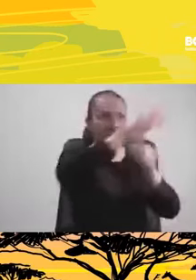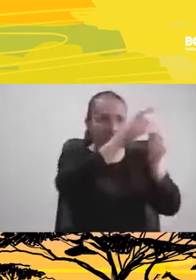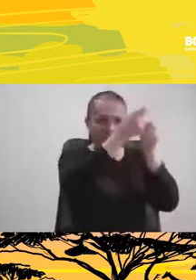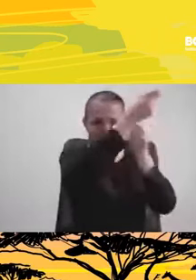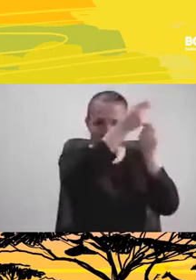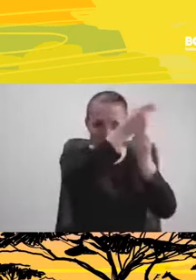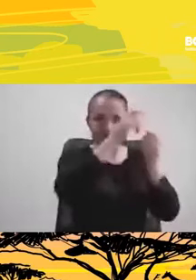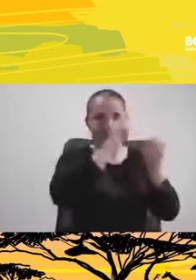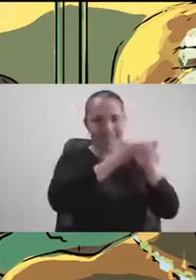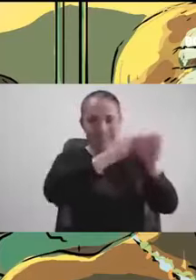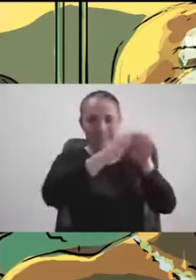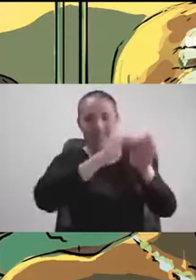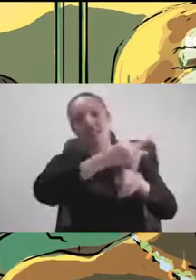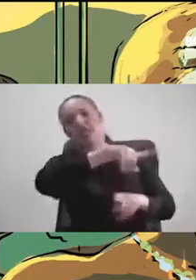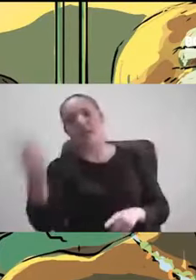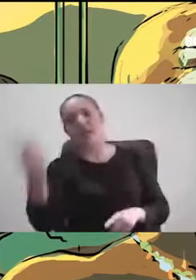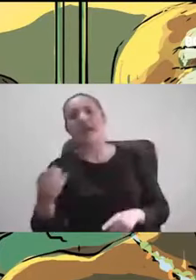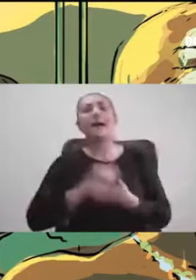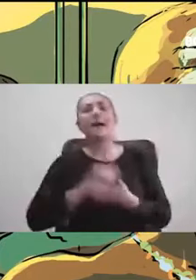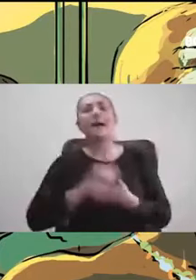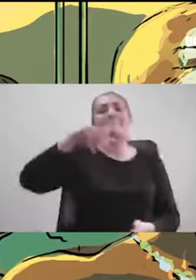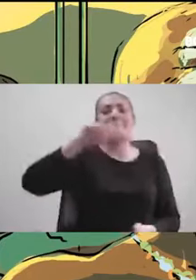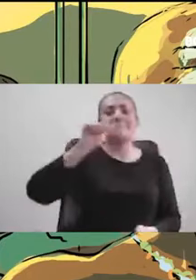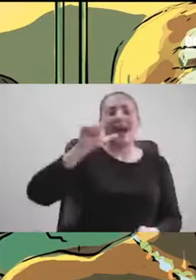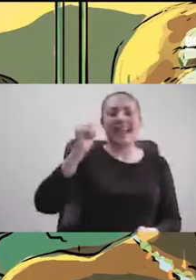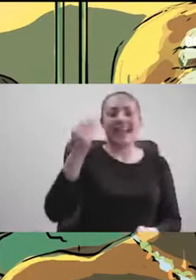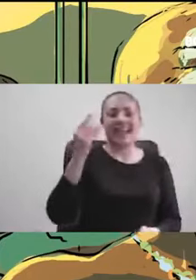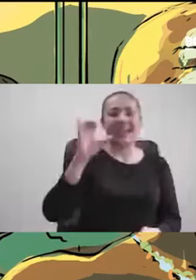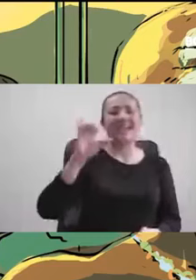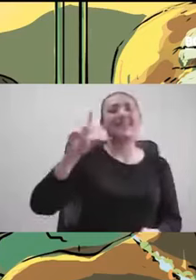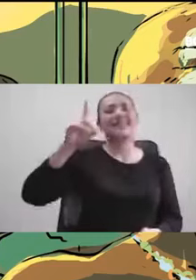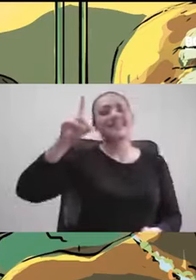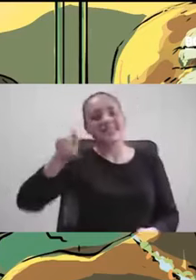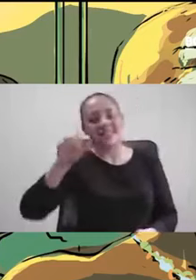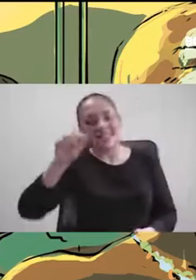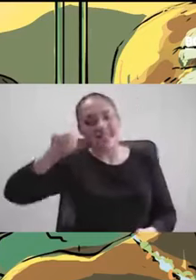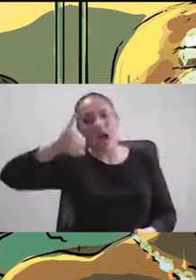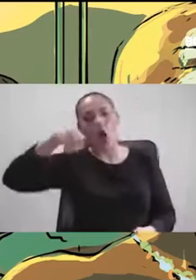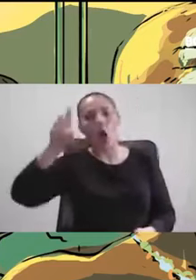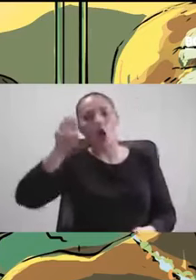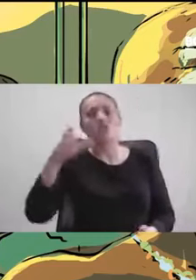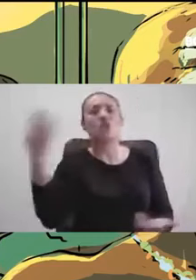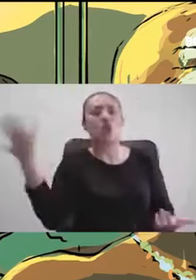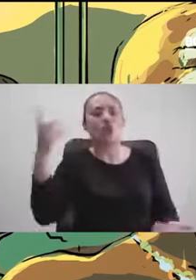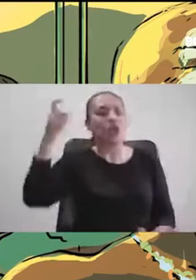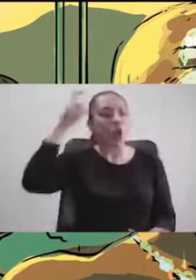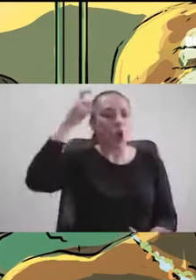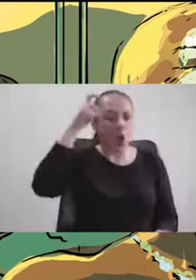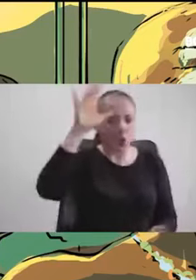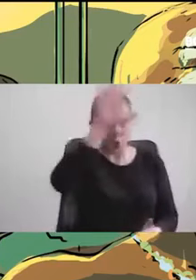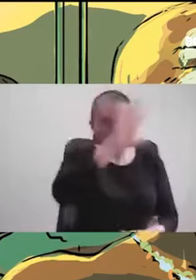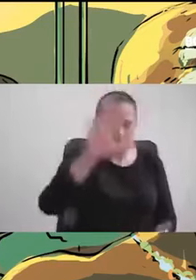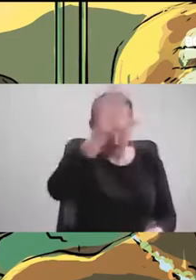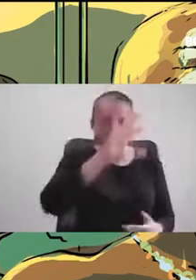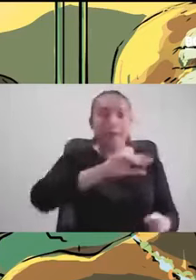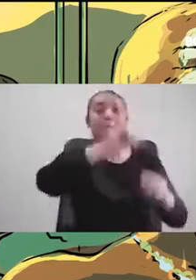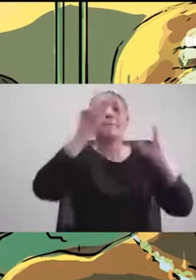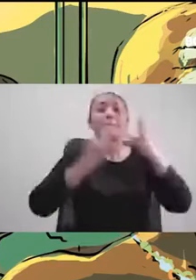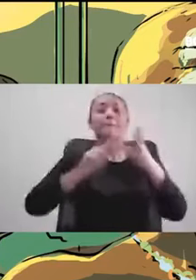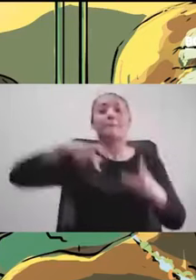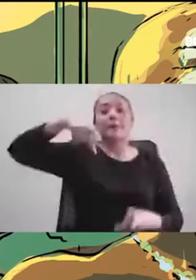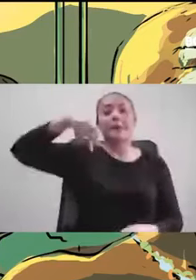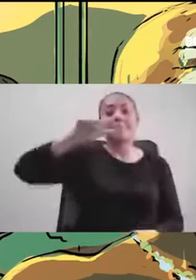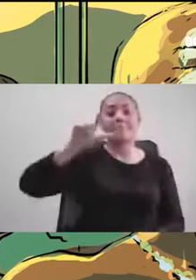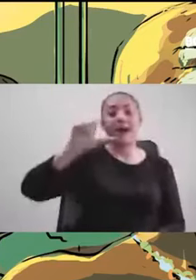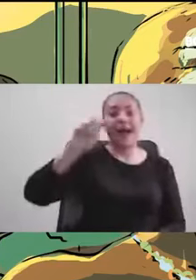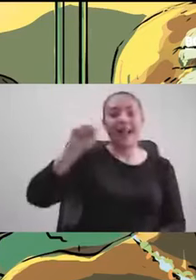San José de Uré, del municipio del mismo nombre, en el departamento del Córdoba, y del Palenque Jacobo